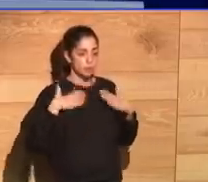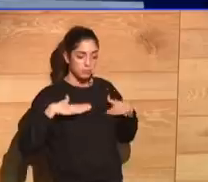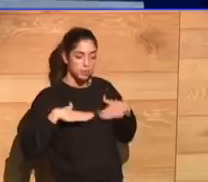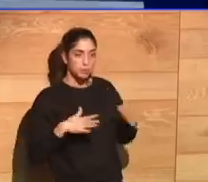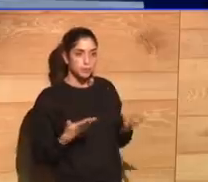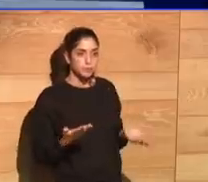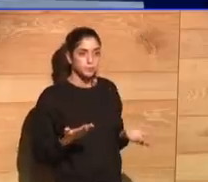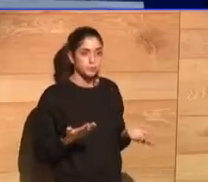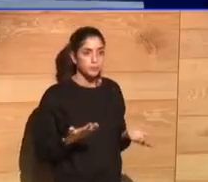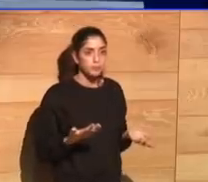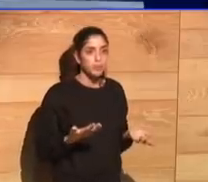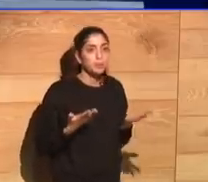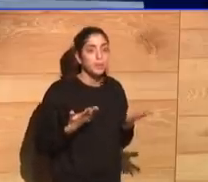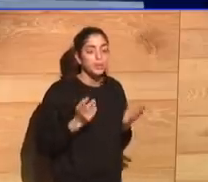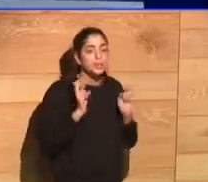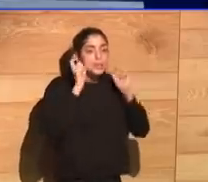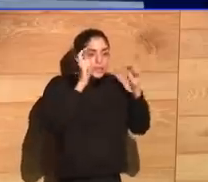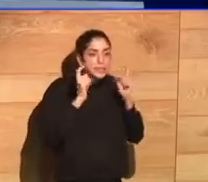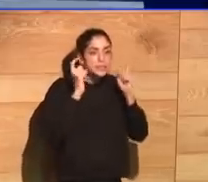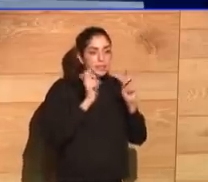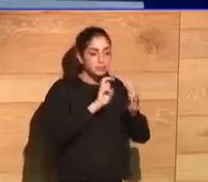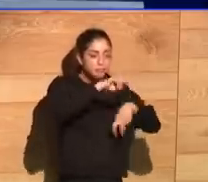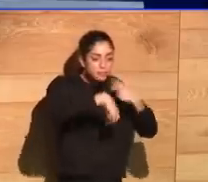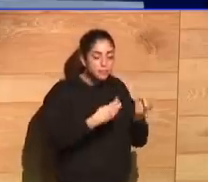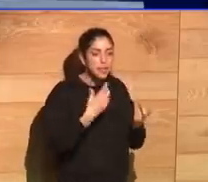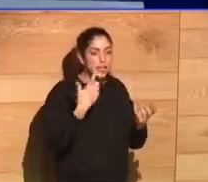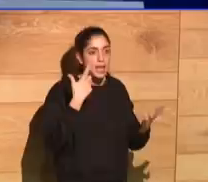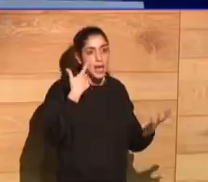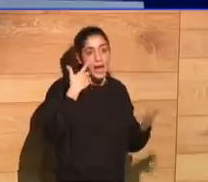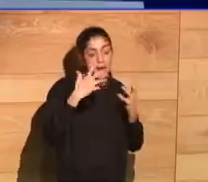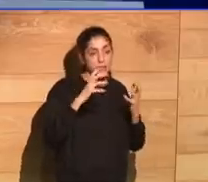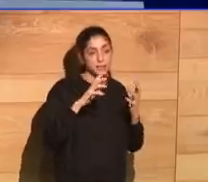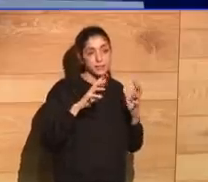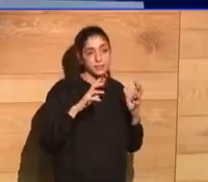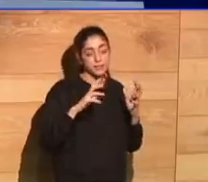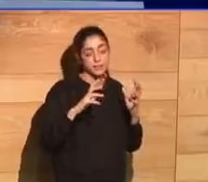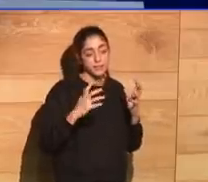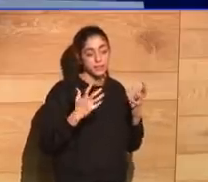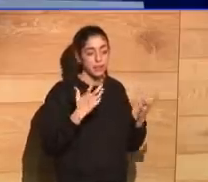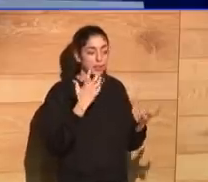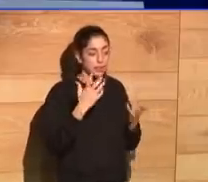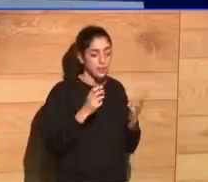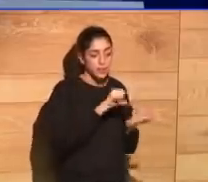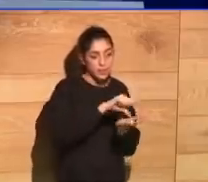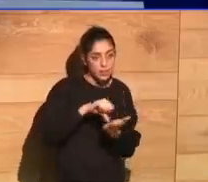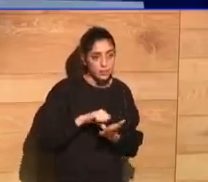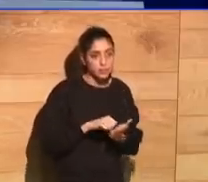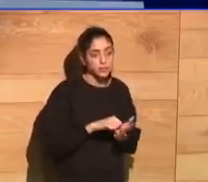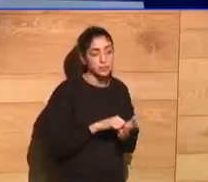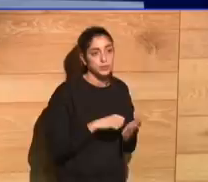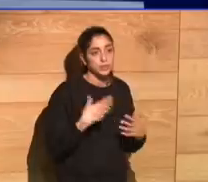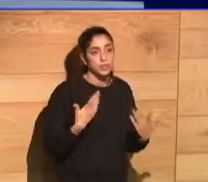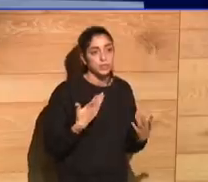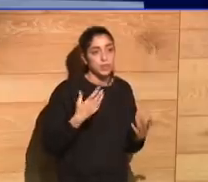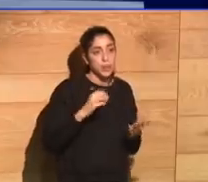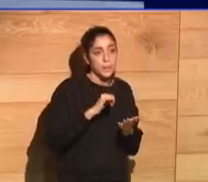70. Sí que hay algo que trata de recrear esa cosa art déco de los... llevada a una ciudad que ya sí que es la de los 70, ya es una Nueva York que ya no es metrópolis, sino